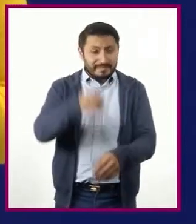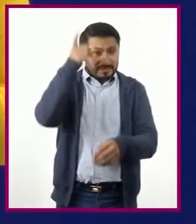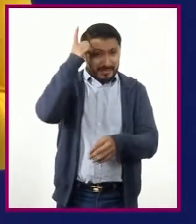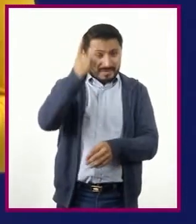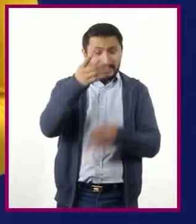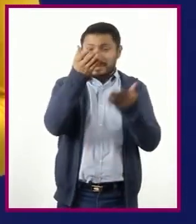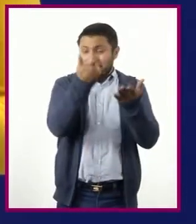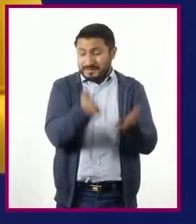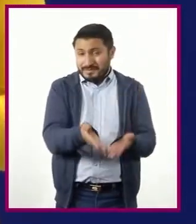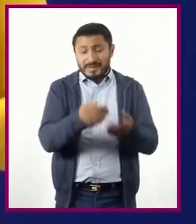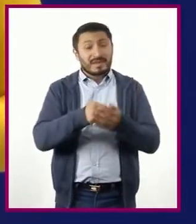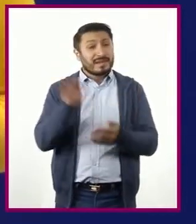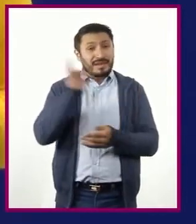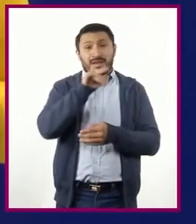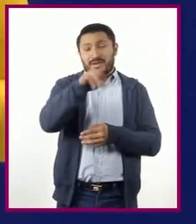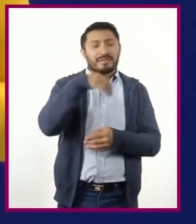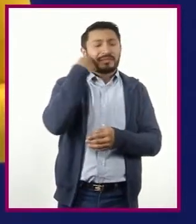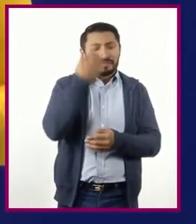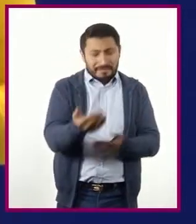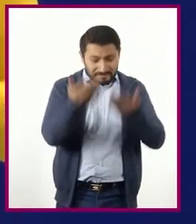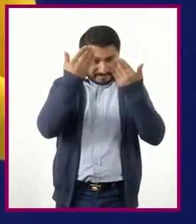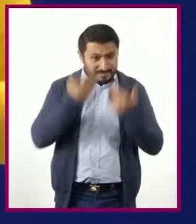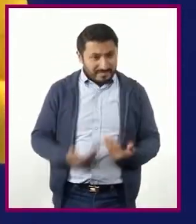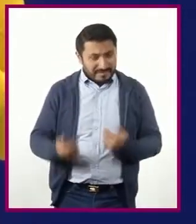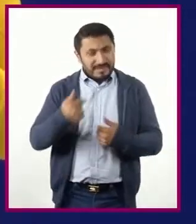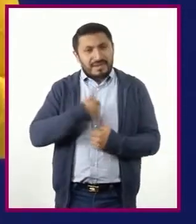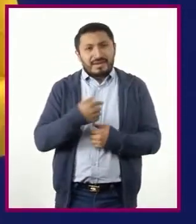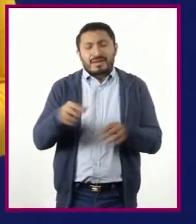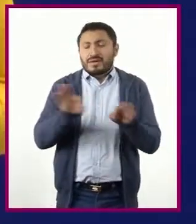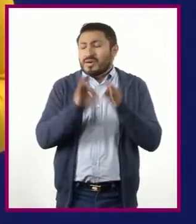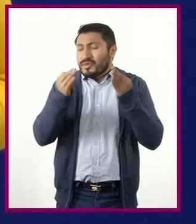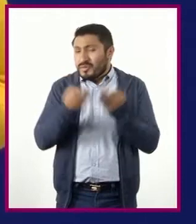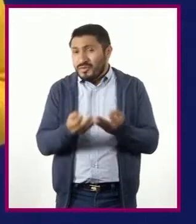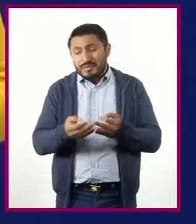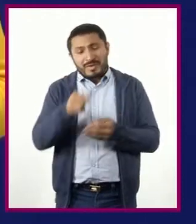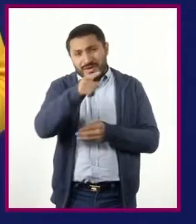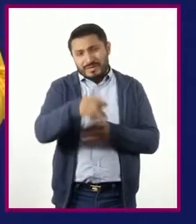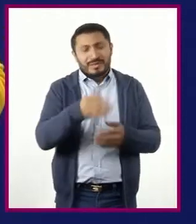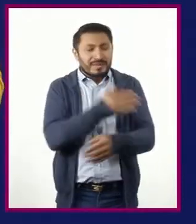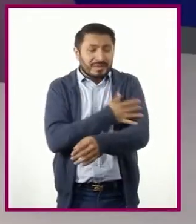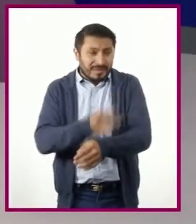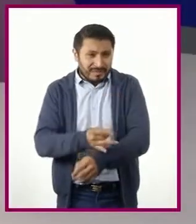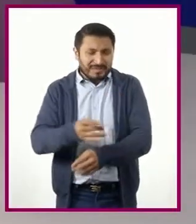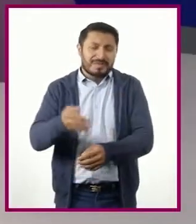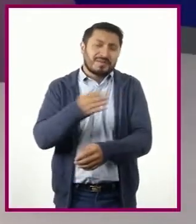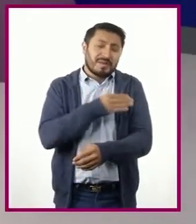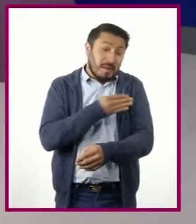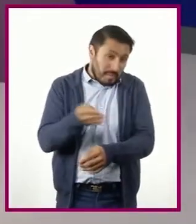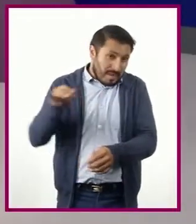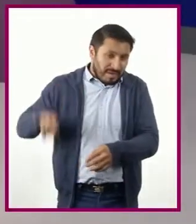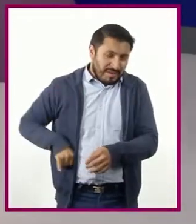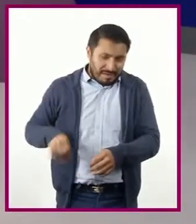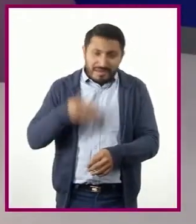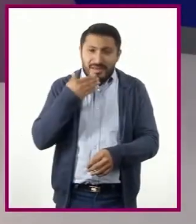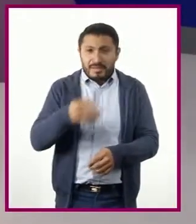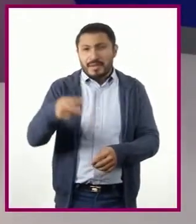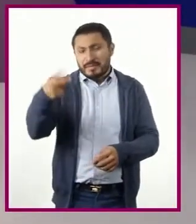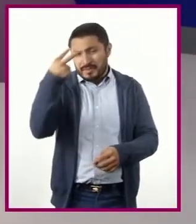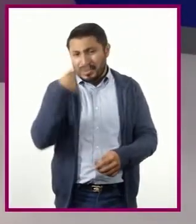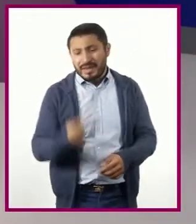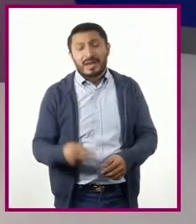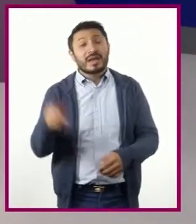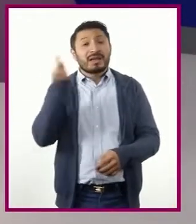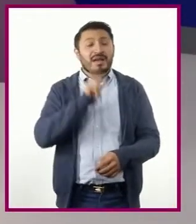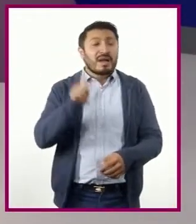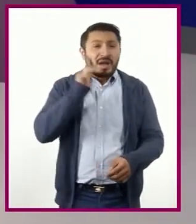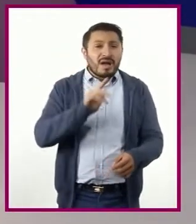Si vos lo quisiéredes ser mío, por los medios que más a vuestra honestidad convengan, mirad qué pruebas